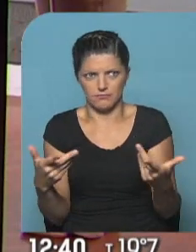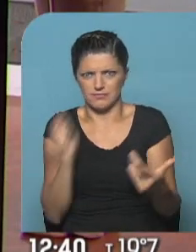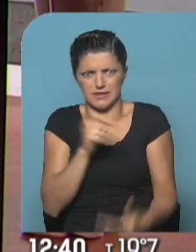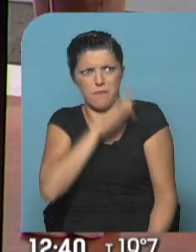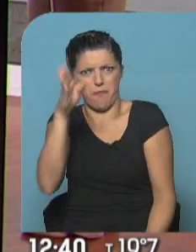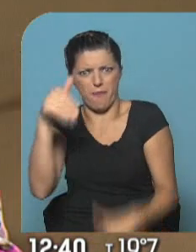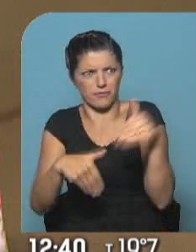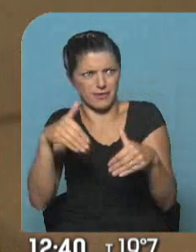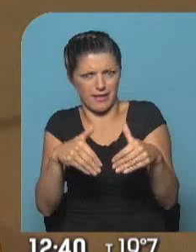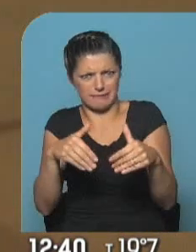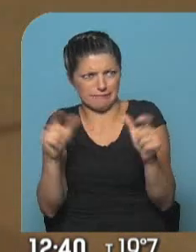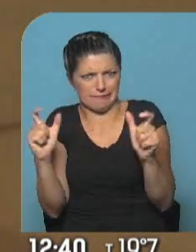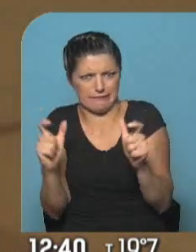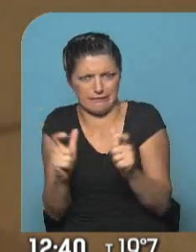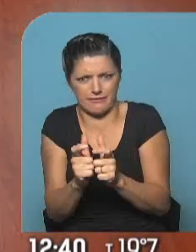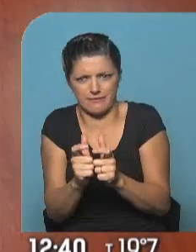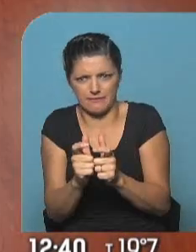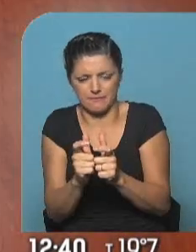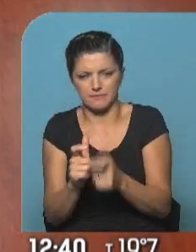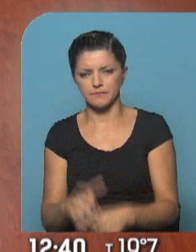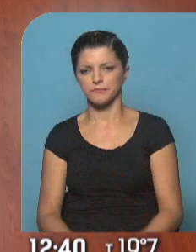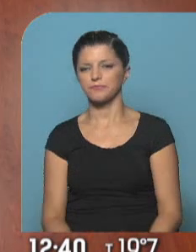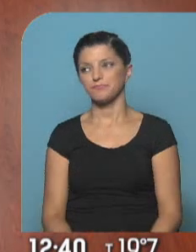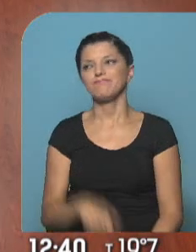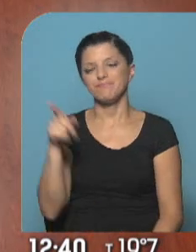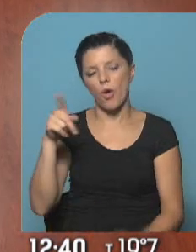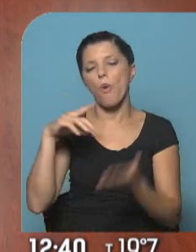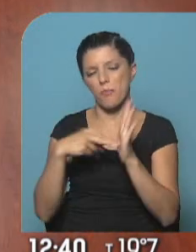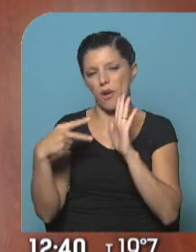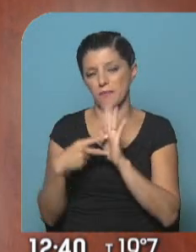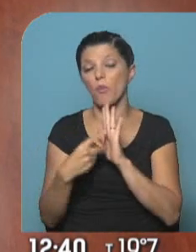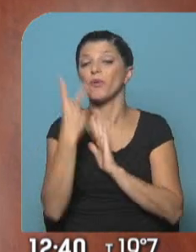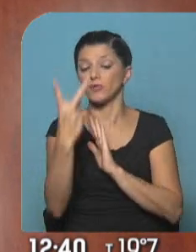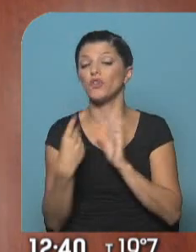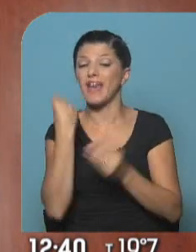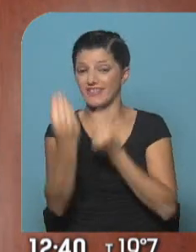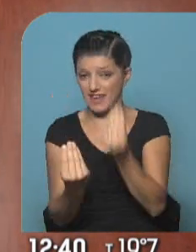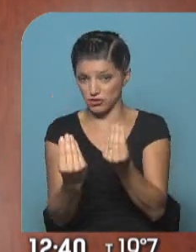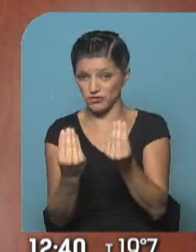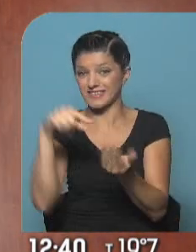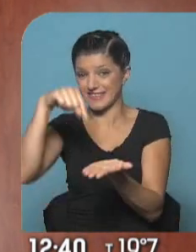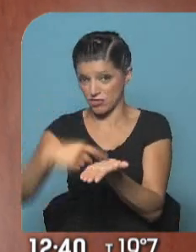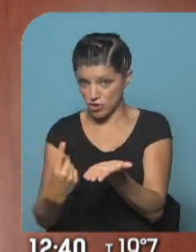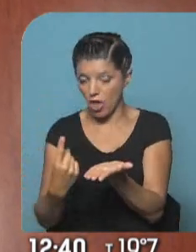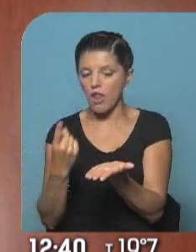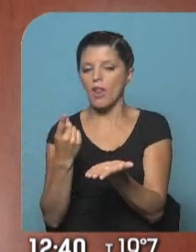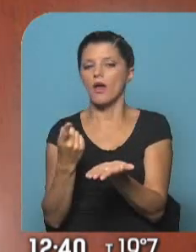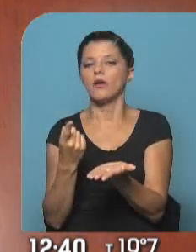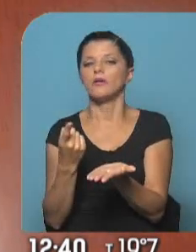votar. Sí, es el problema cuando llegan a la recta final o al balotaje estos candidatos de centro con,